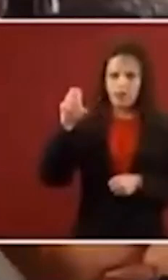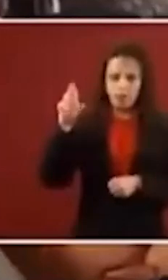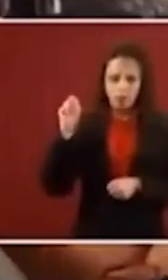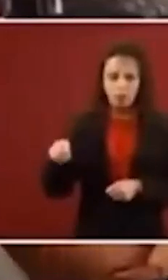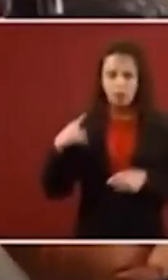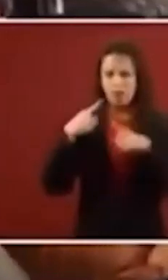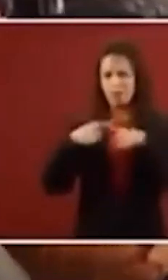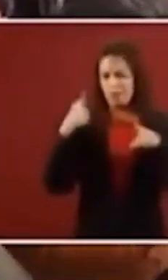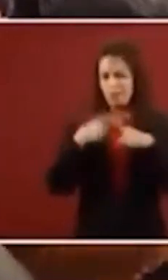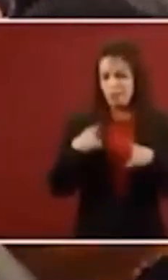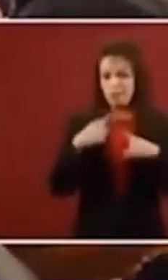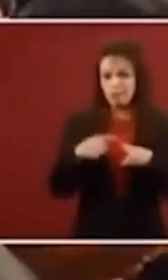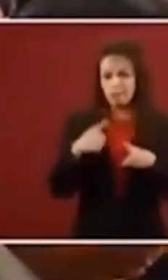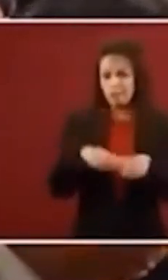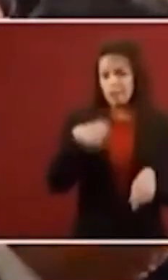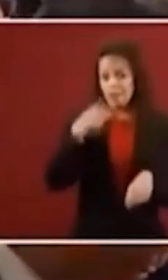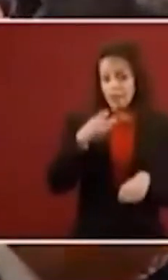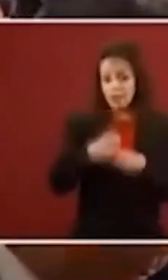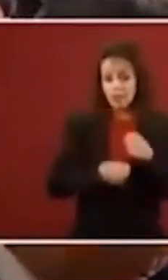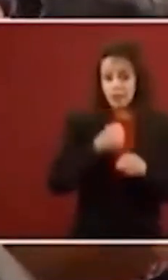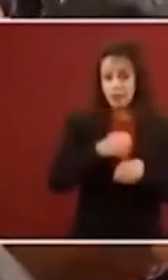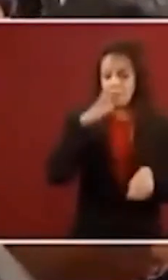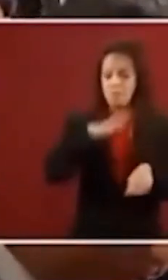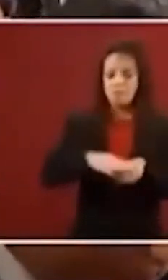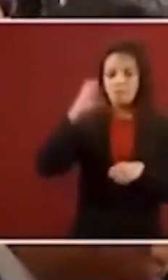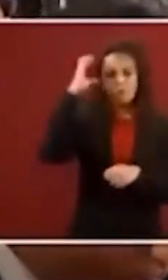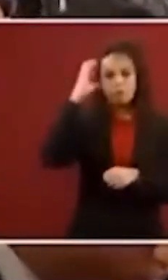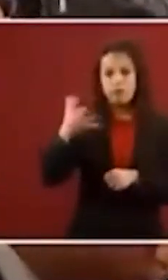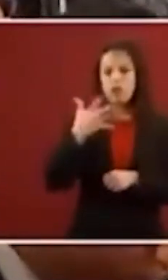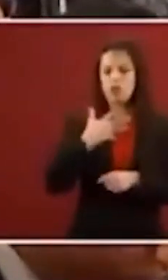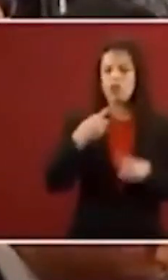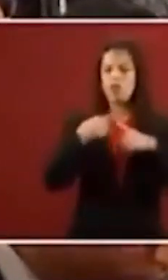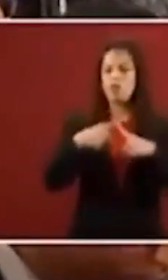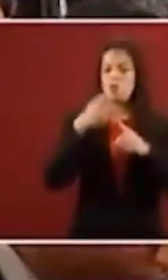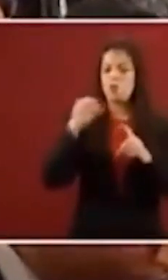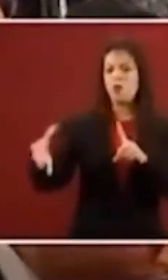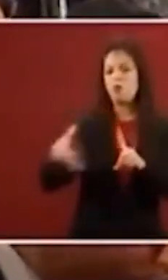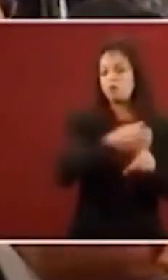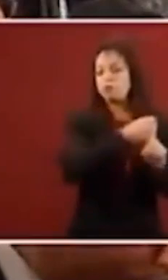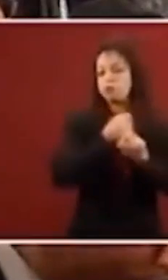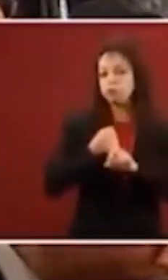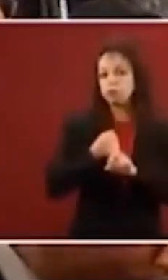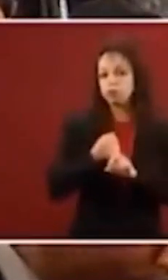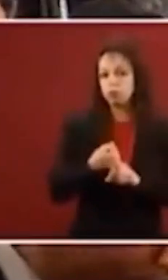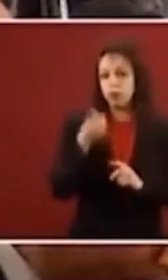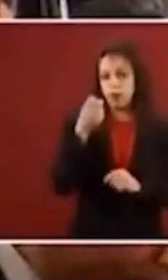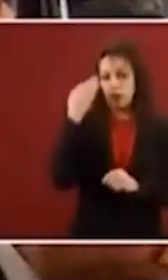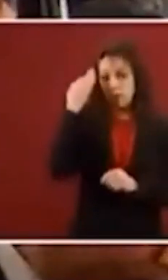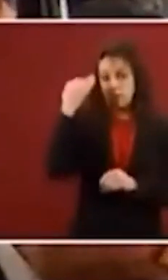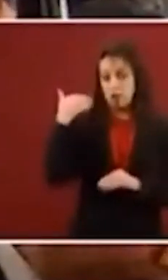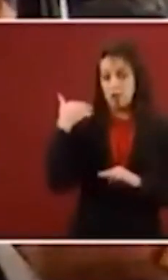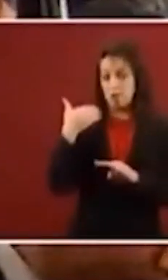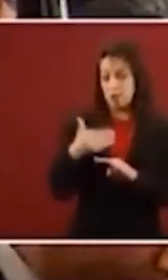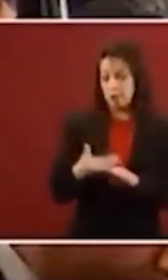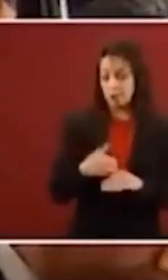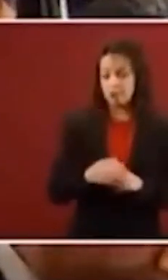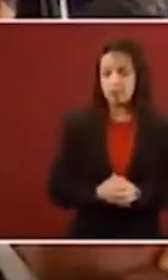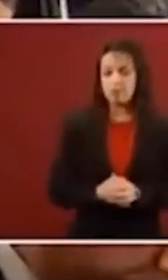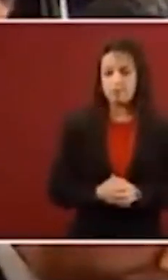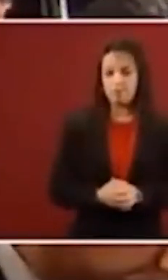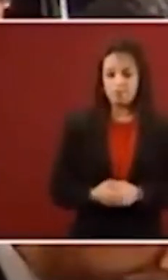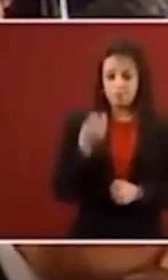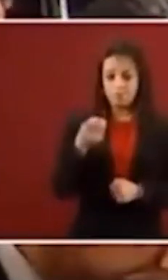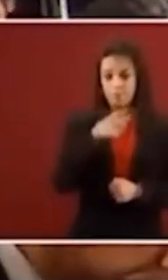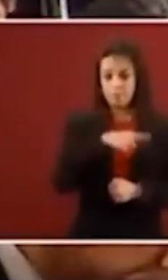los derechos humanos de países como Yemen o como Palestina, y defiende la intervención de un